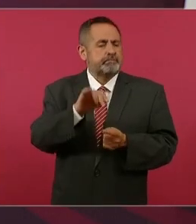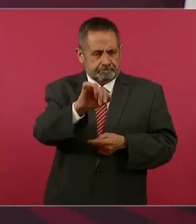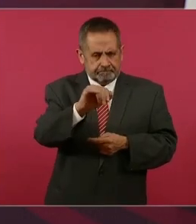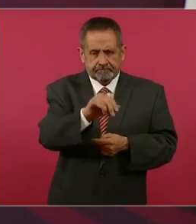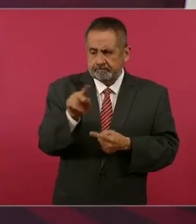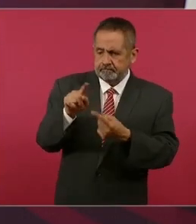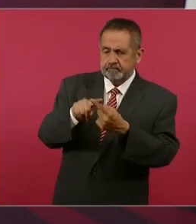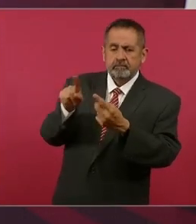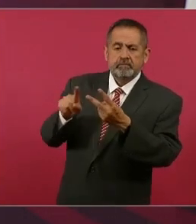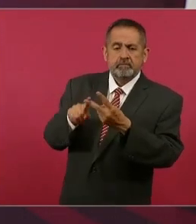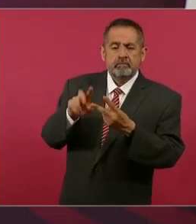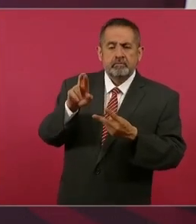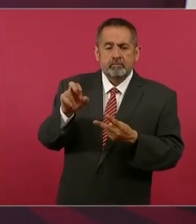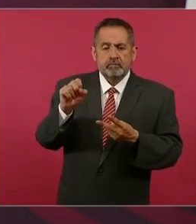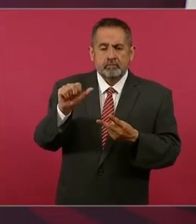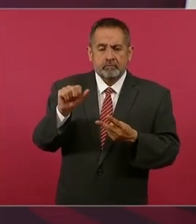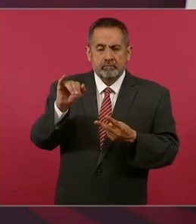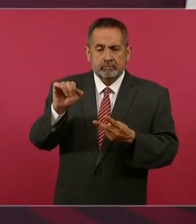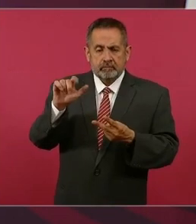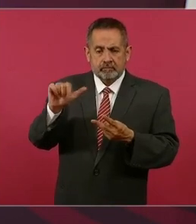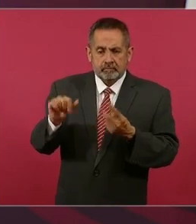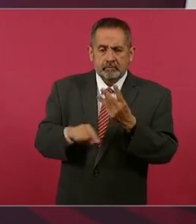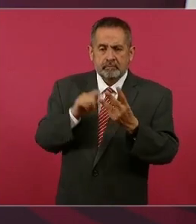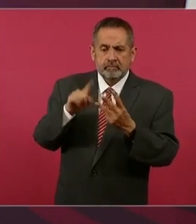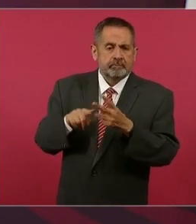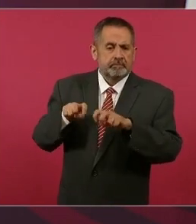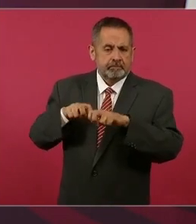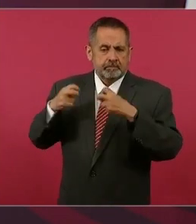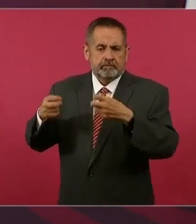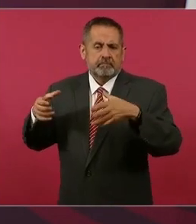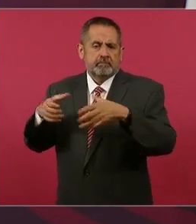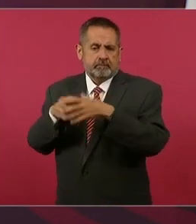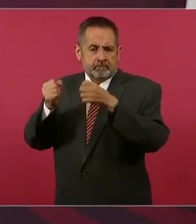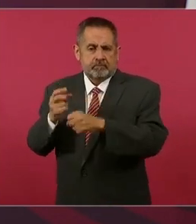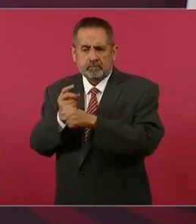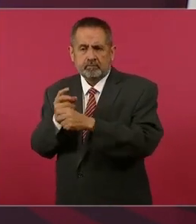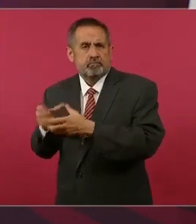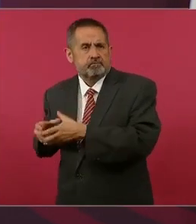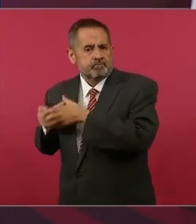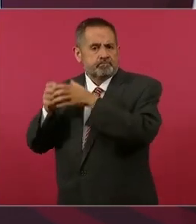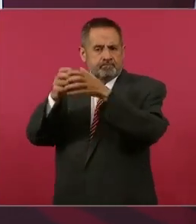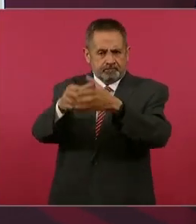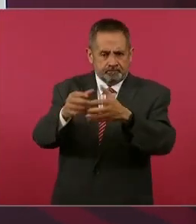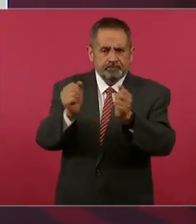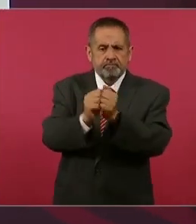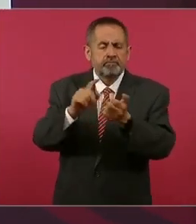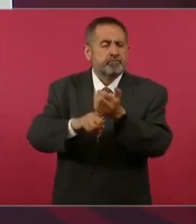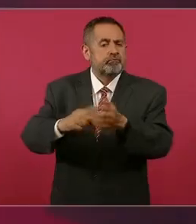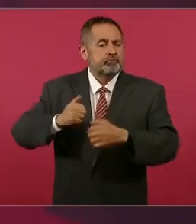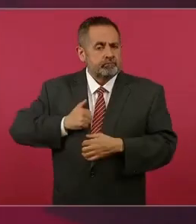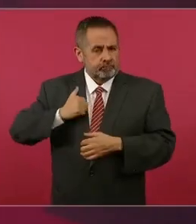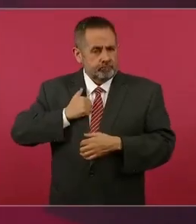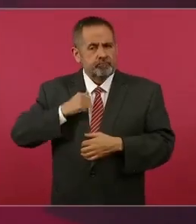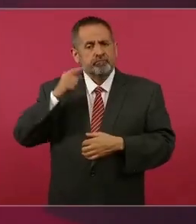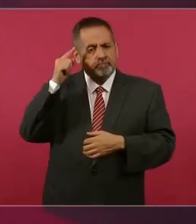Isela Rodríguez y los integrantes del Gabinete de Seguridad con